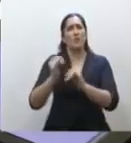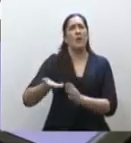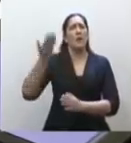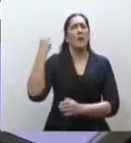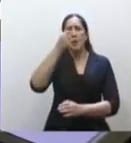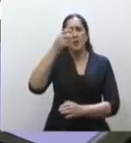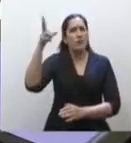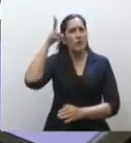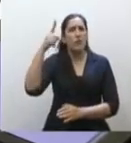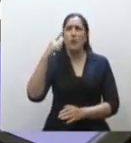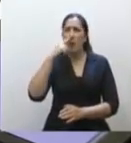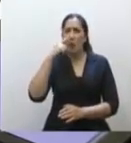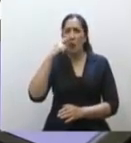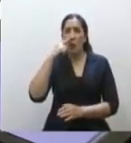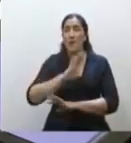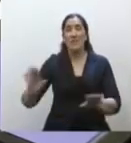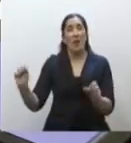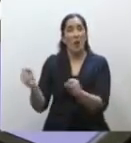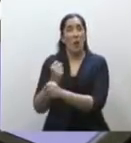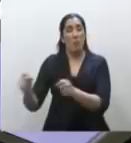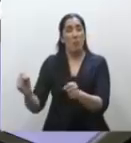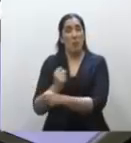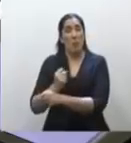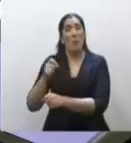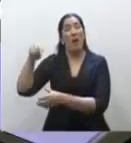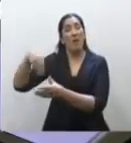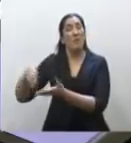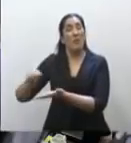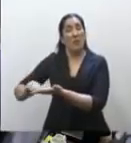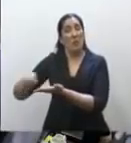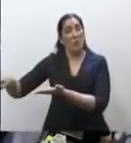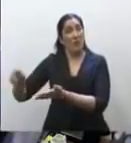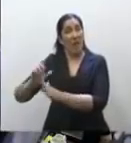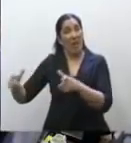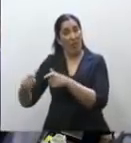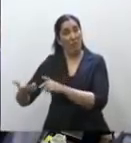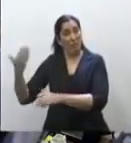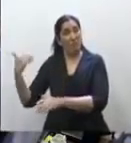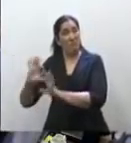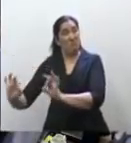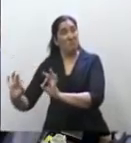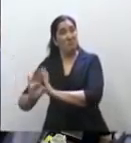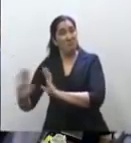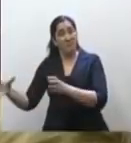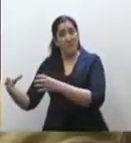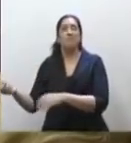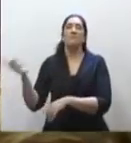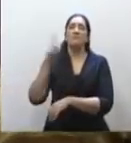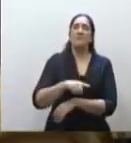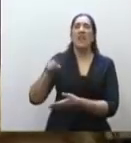junio, cuando se sancionó en la Cámara de Diputados el Instituto de la